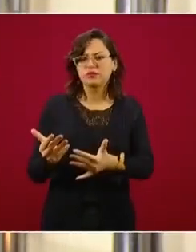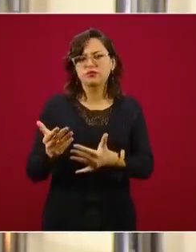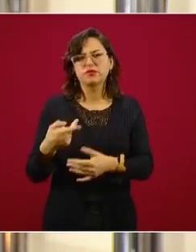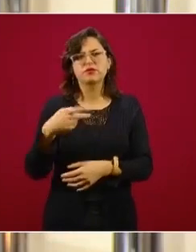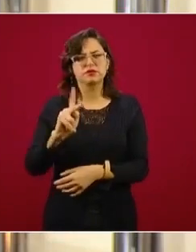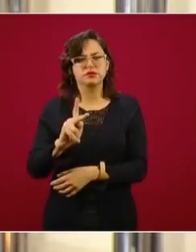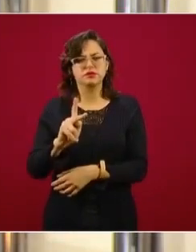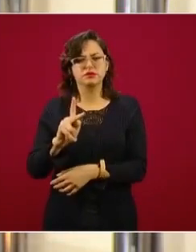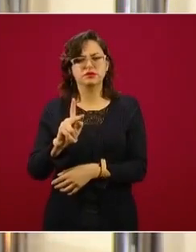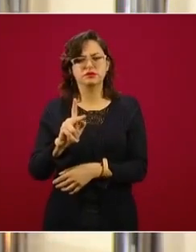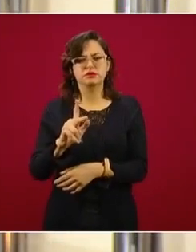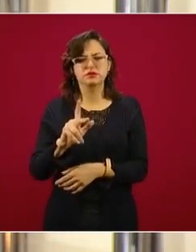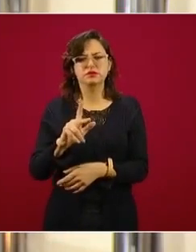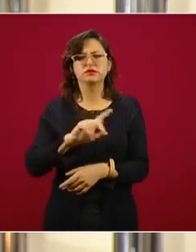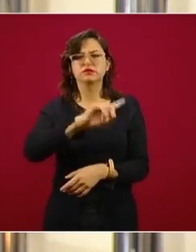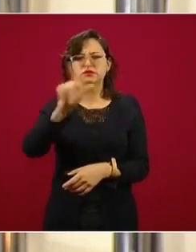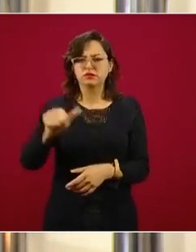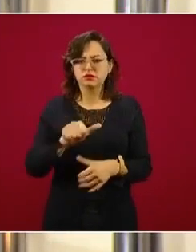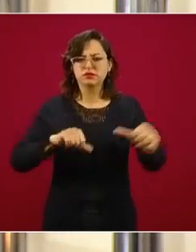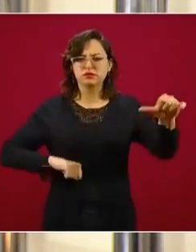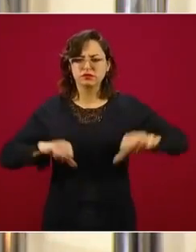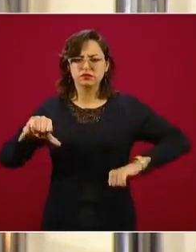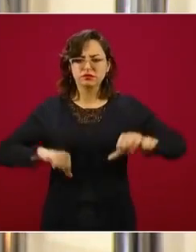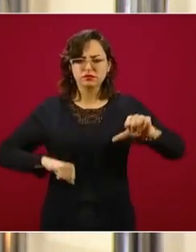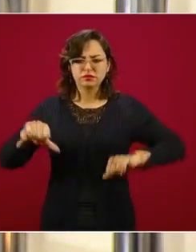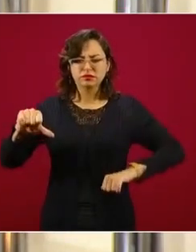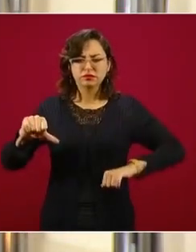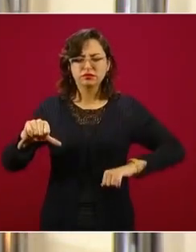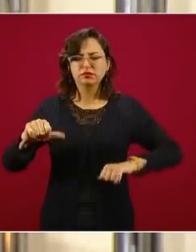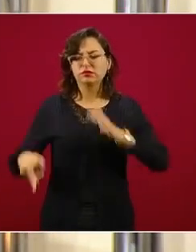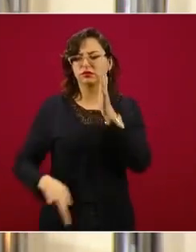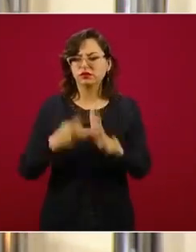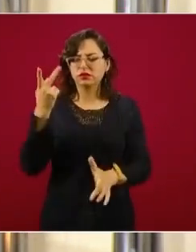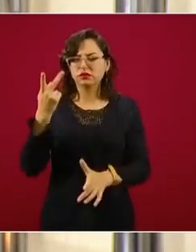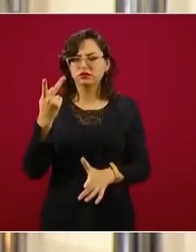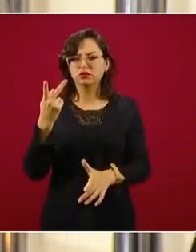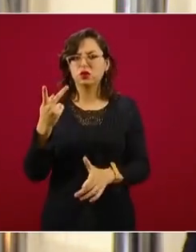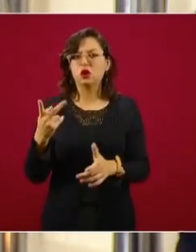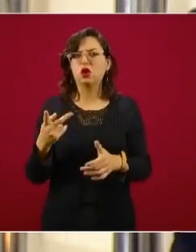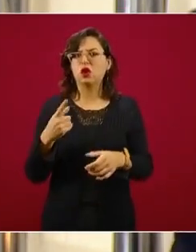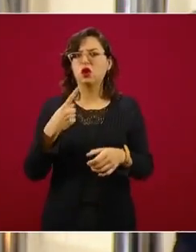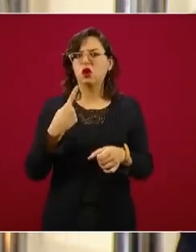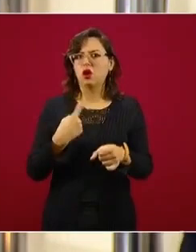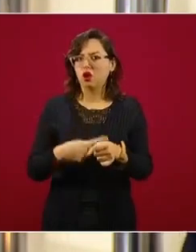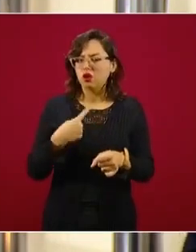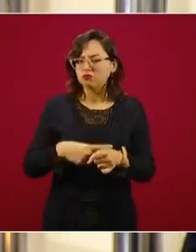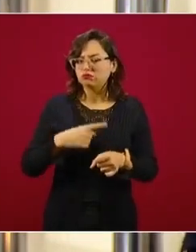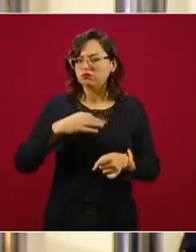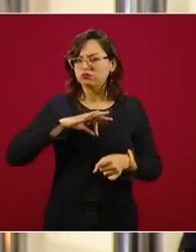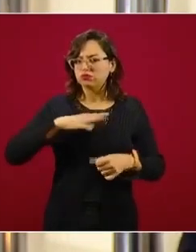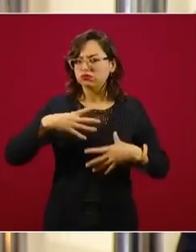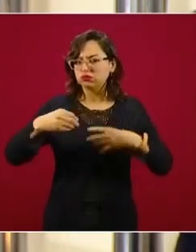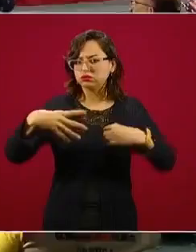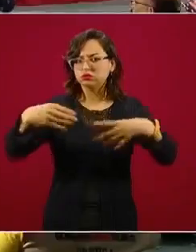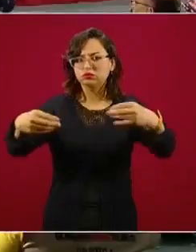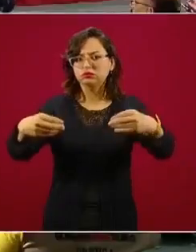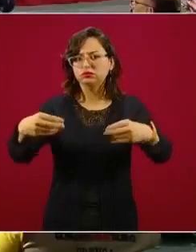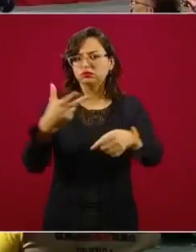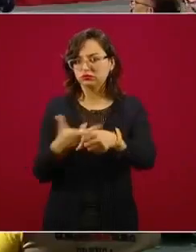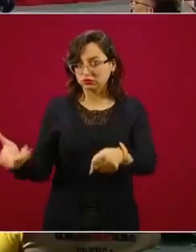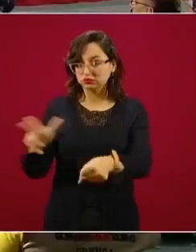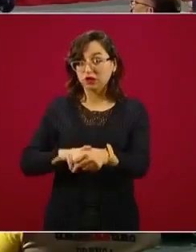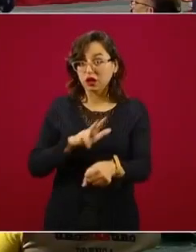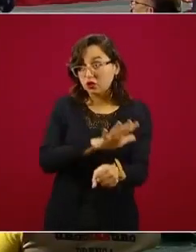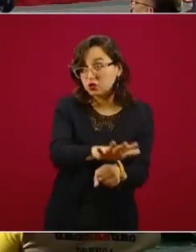capacidad hospitalaria una vez que se retomen las actividades y en caso de que haya un rebrote de esta pandemia? Ese sería como